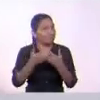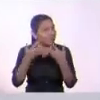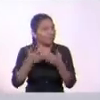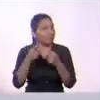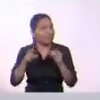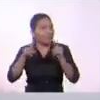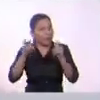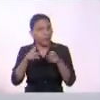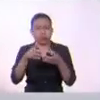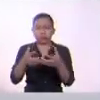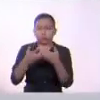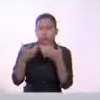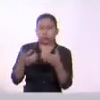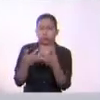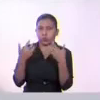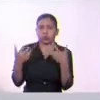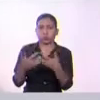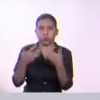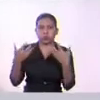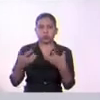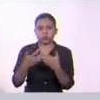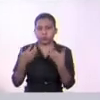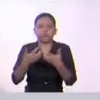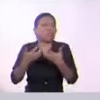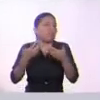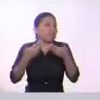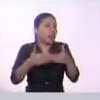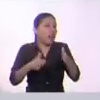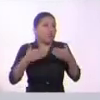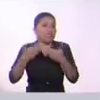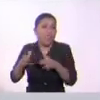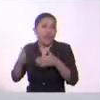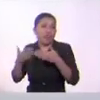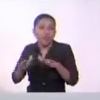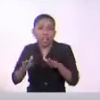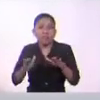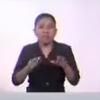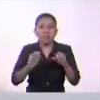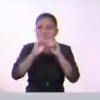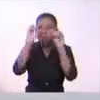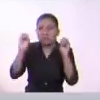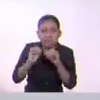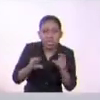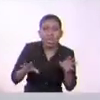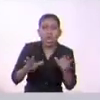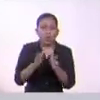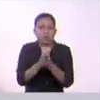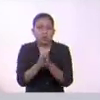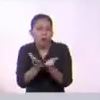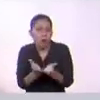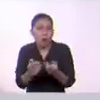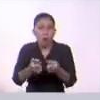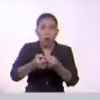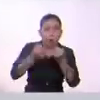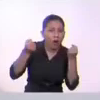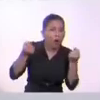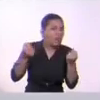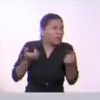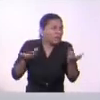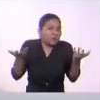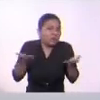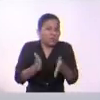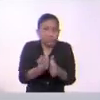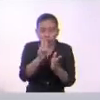lo más que puedas, en distintos lugares, sitios o materiales. Después de